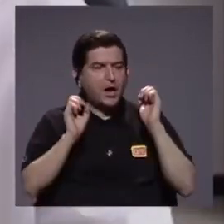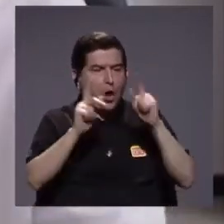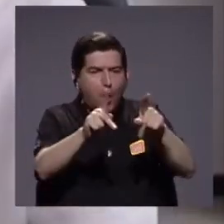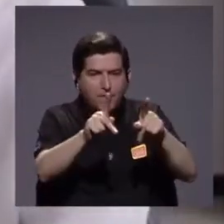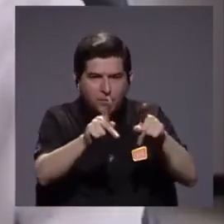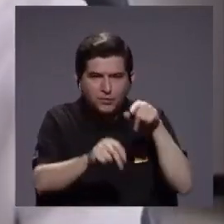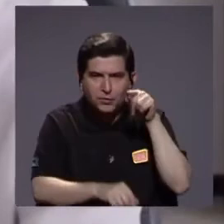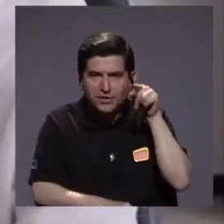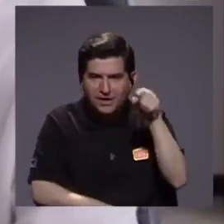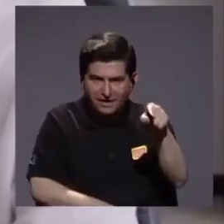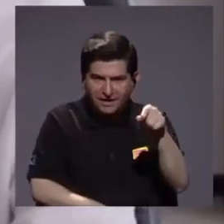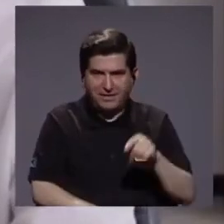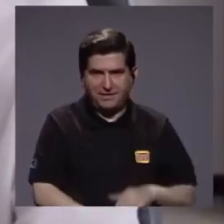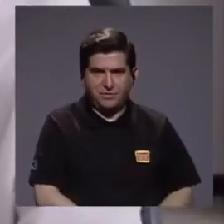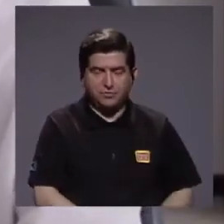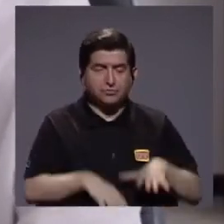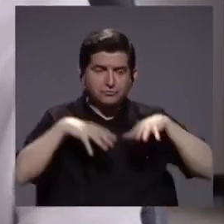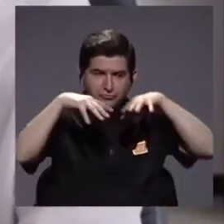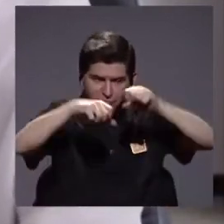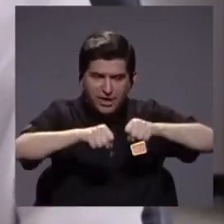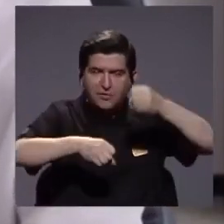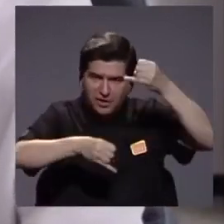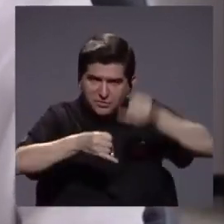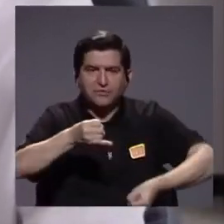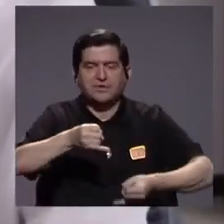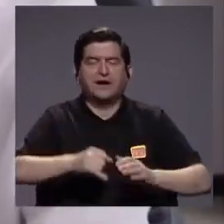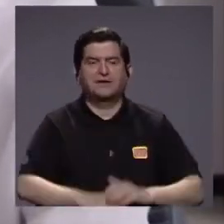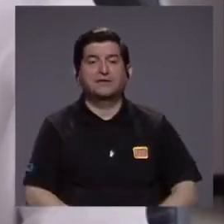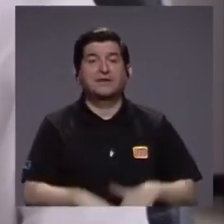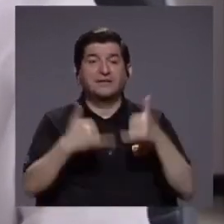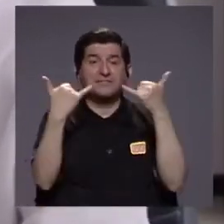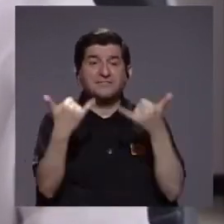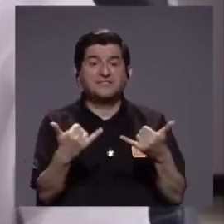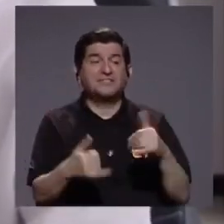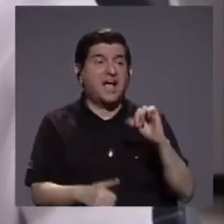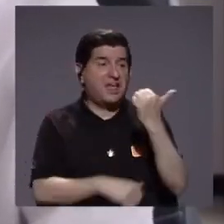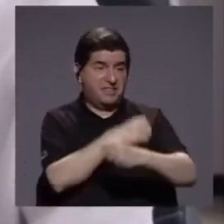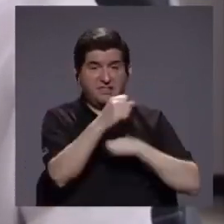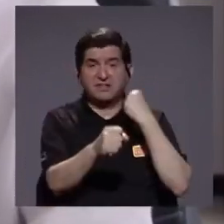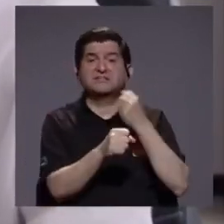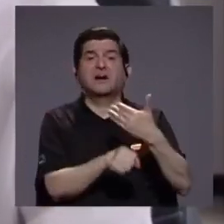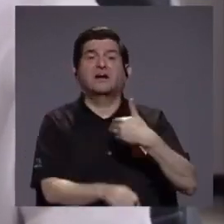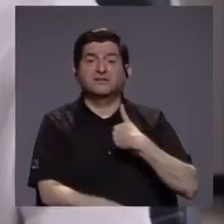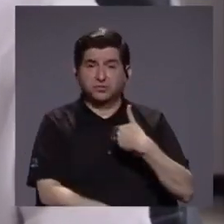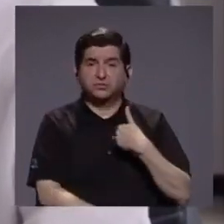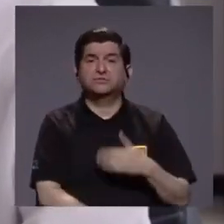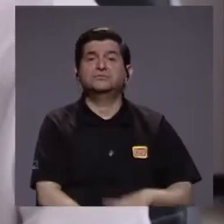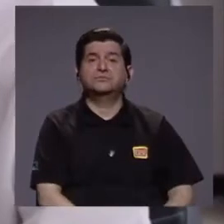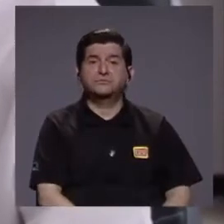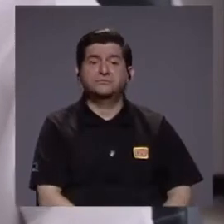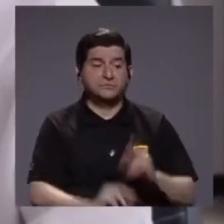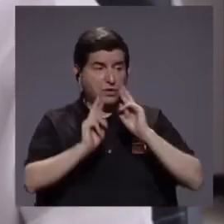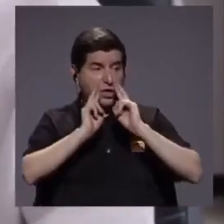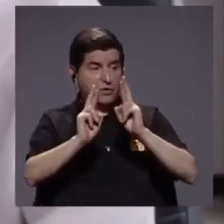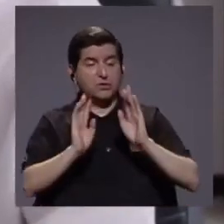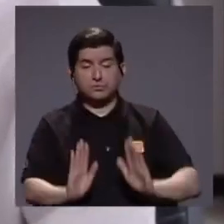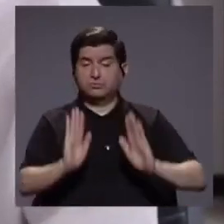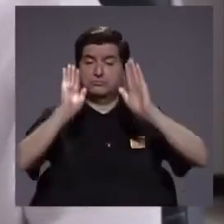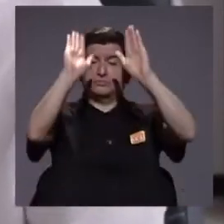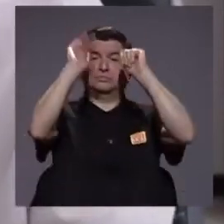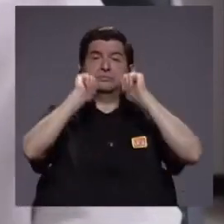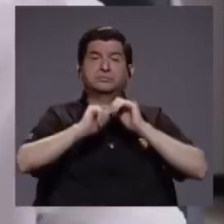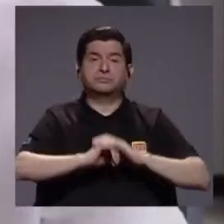de graduarse finalmente. Ya tiene más de 10 años y los resultados son